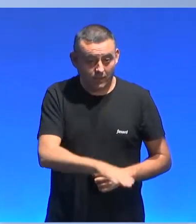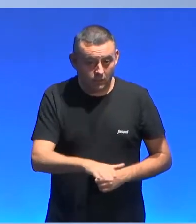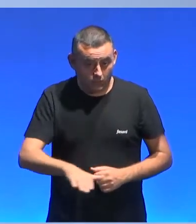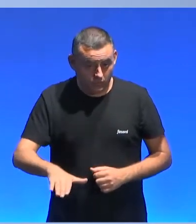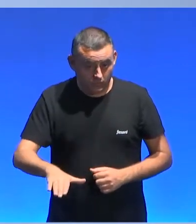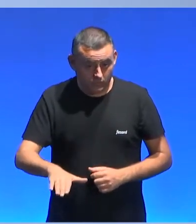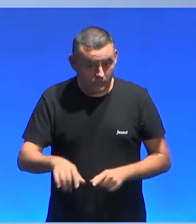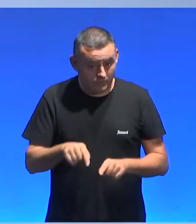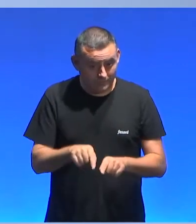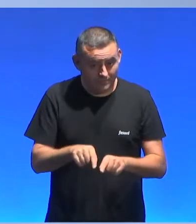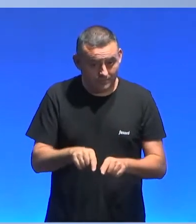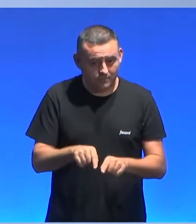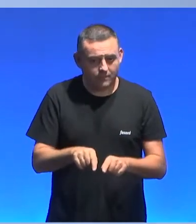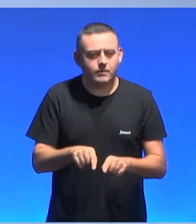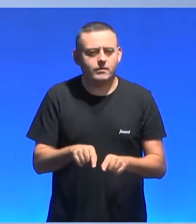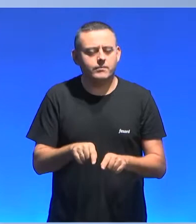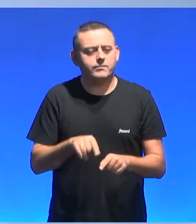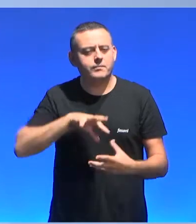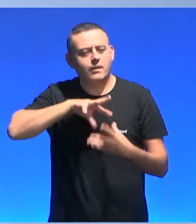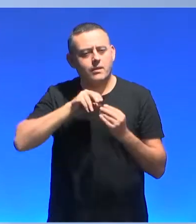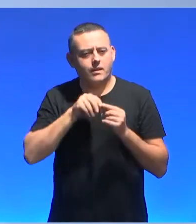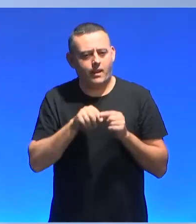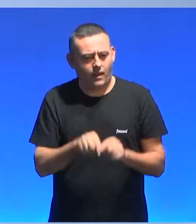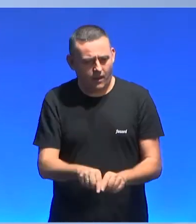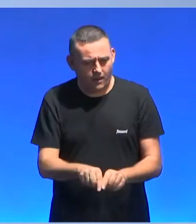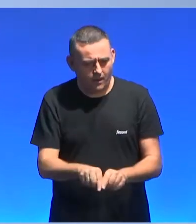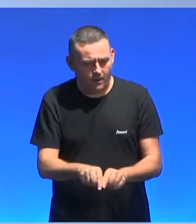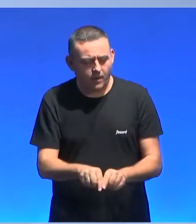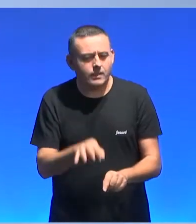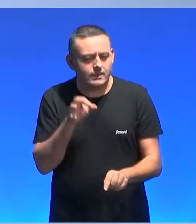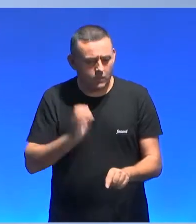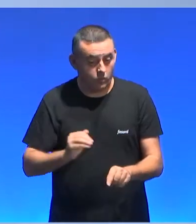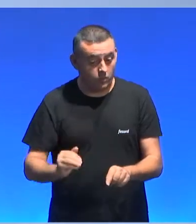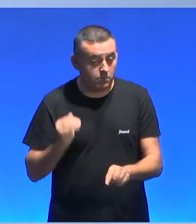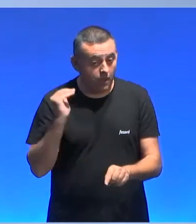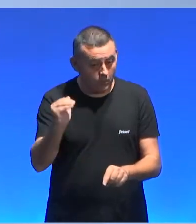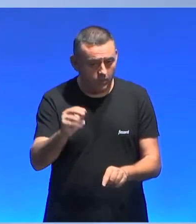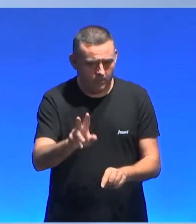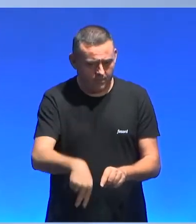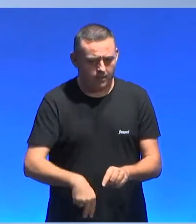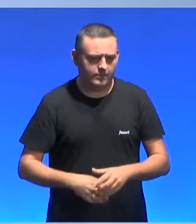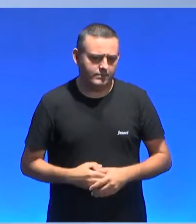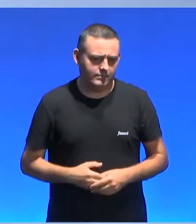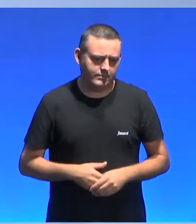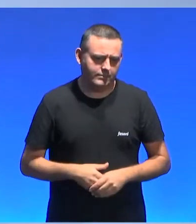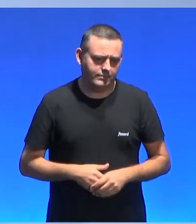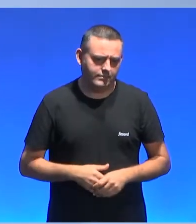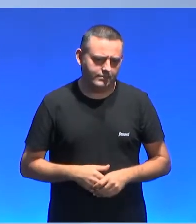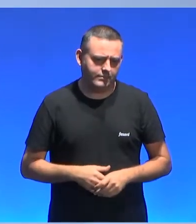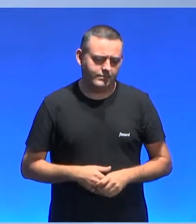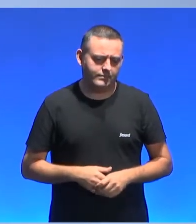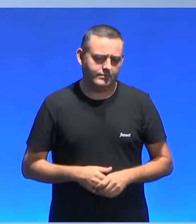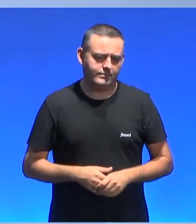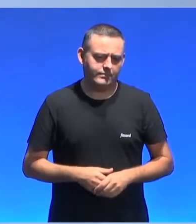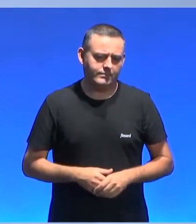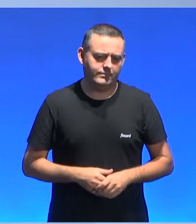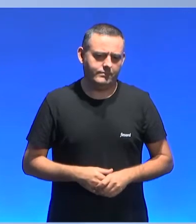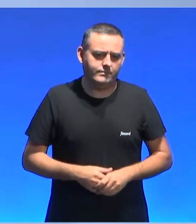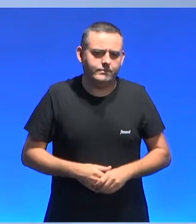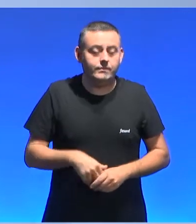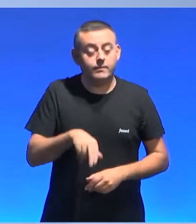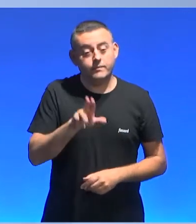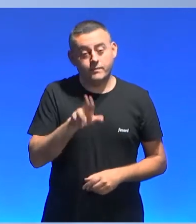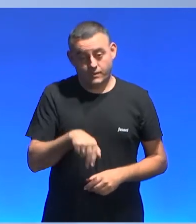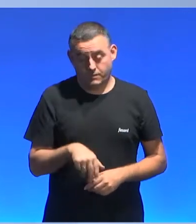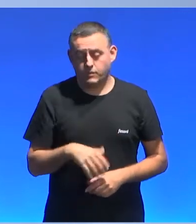a nadie, para no olvidarnos de nadie. Pero hay también razones técnicas,